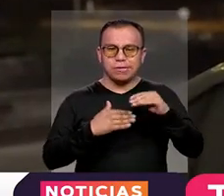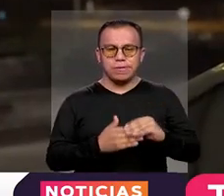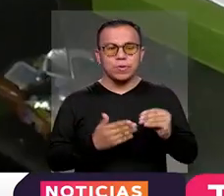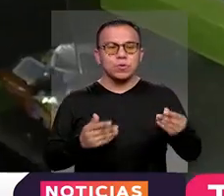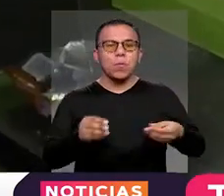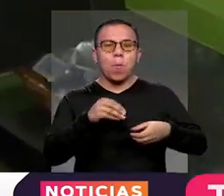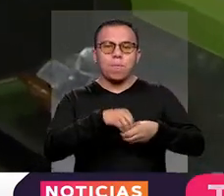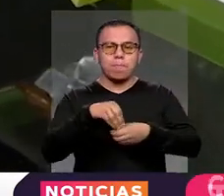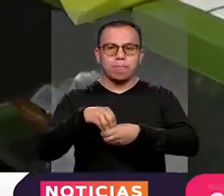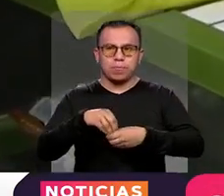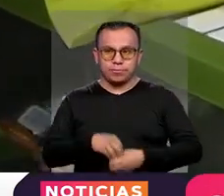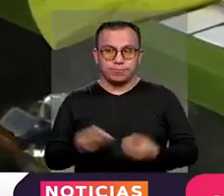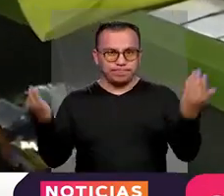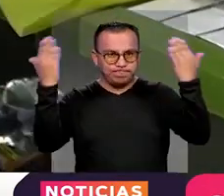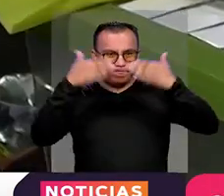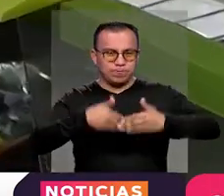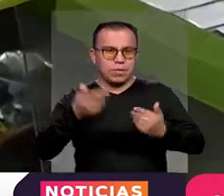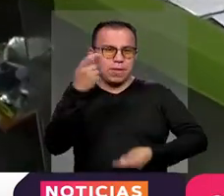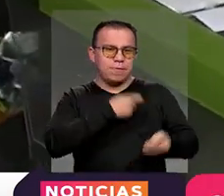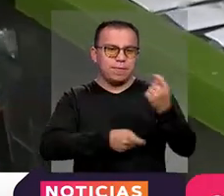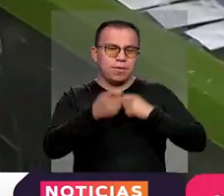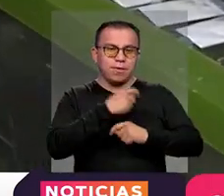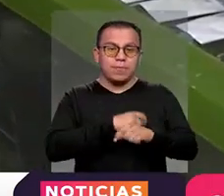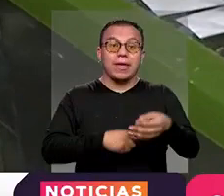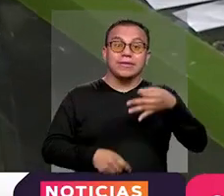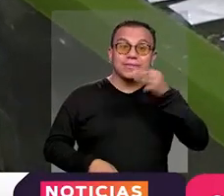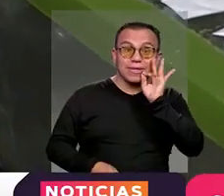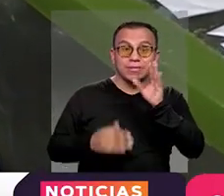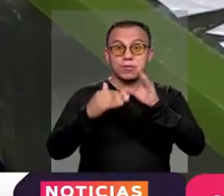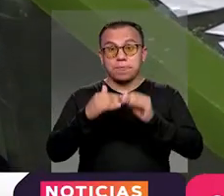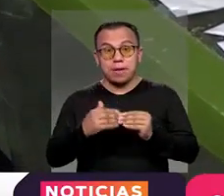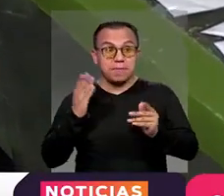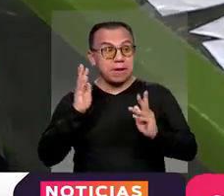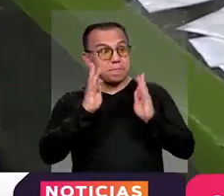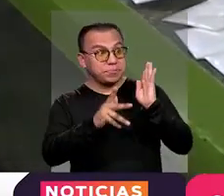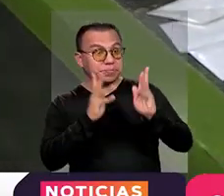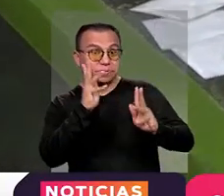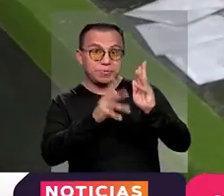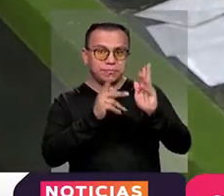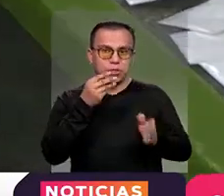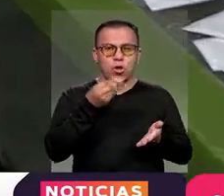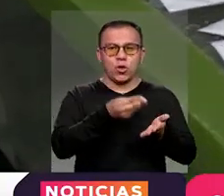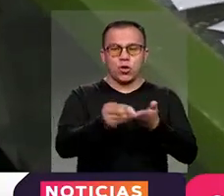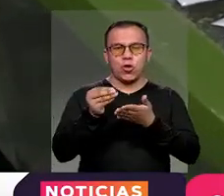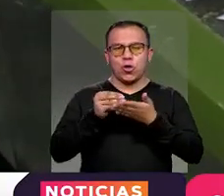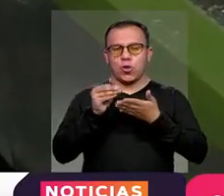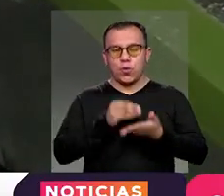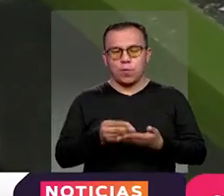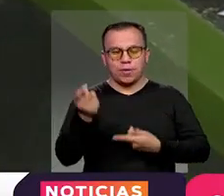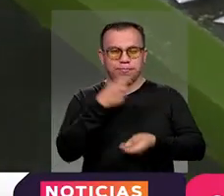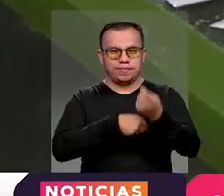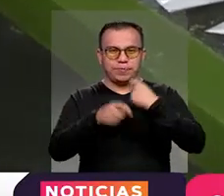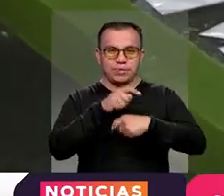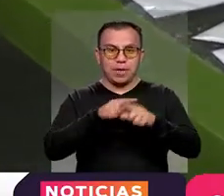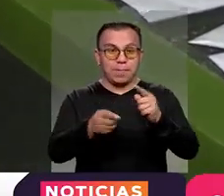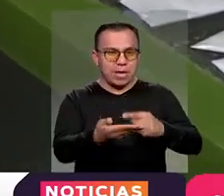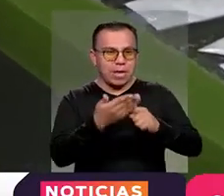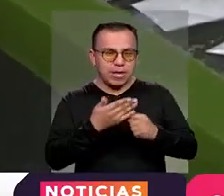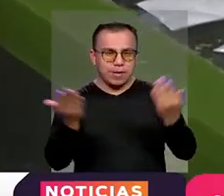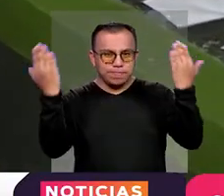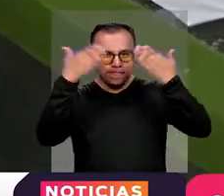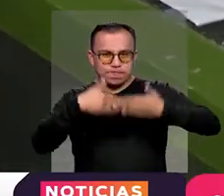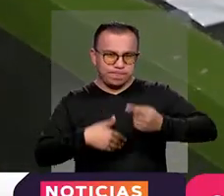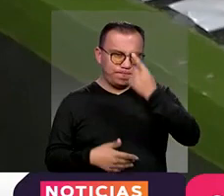pequeñas dosis. Su fachada era la venta de tintos y panes. Allí llegaban las personas para comprar pequeñas dosis de droga sin despertar sospecha